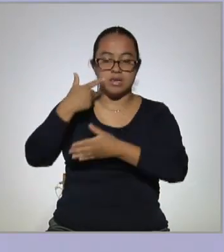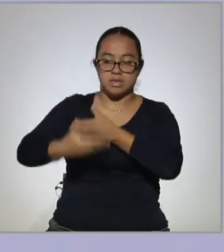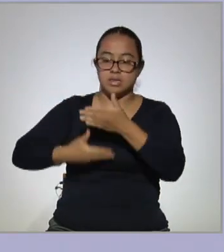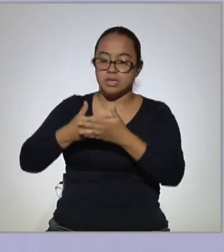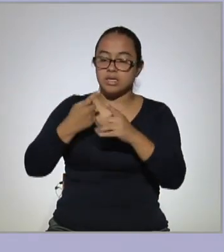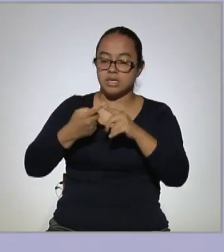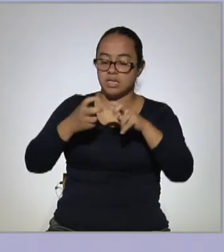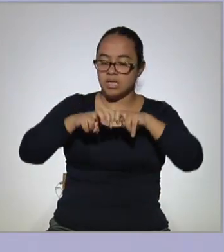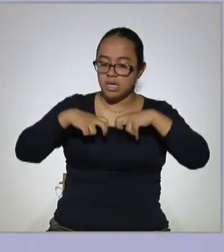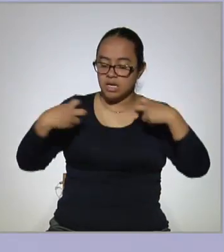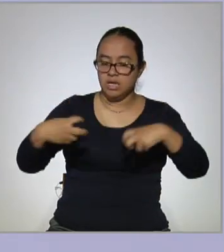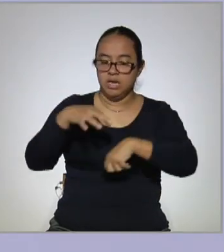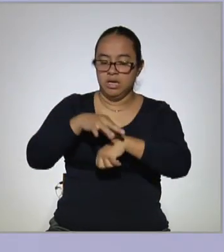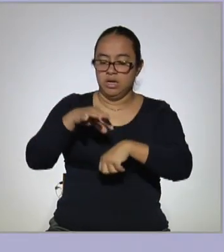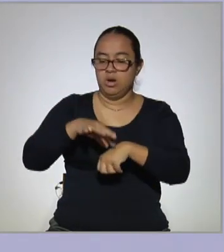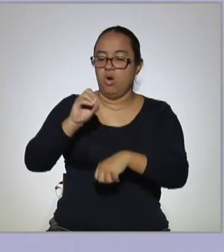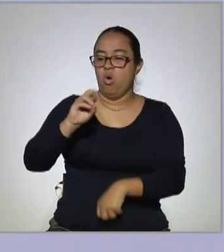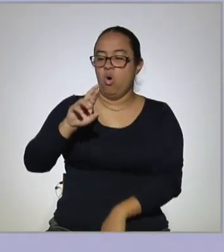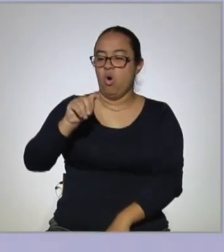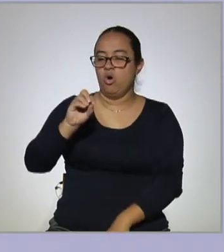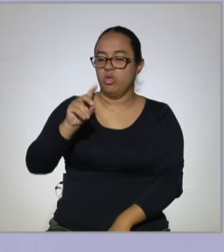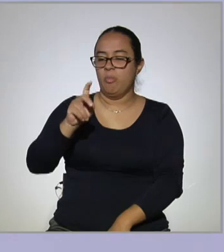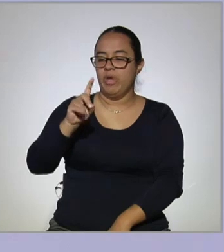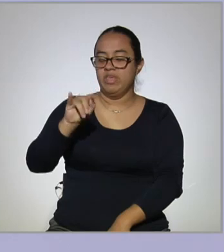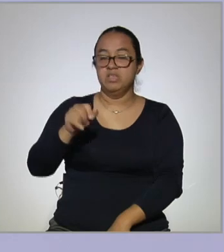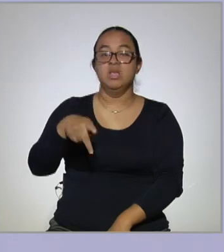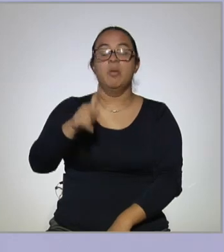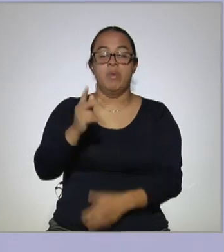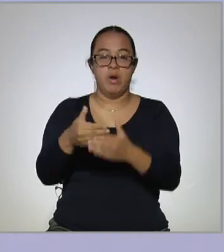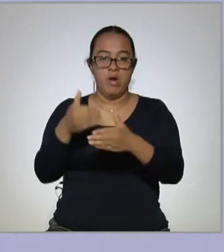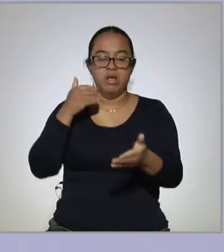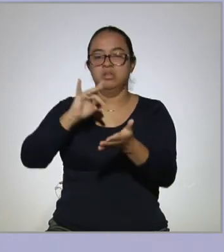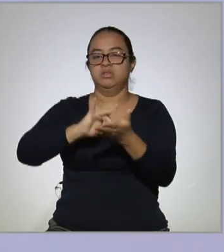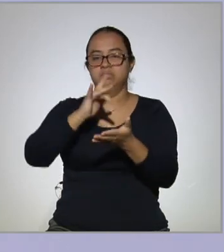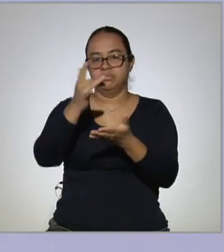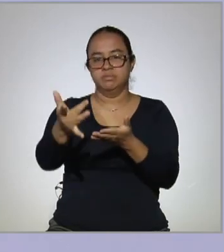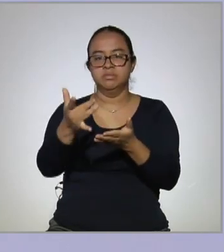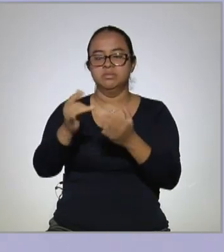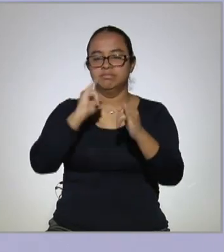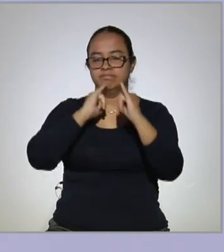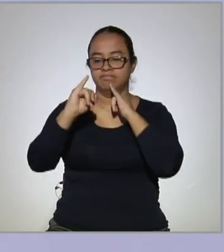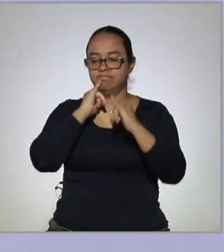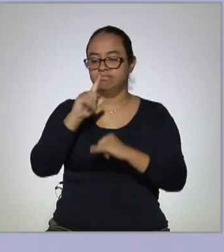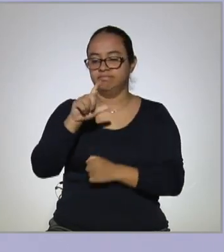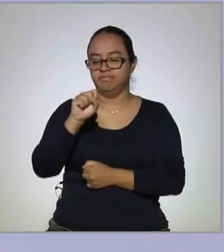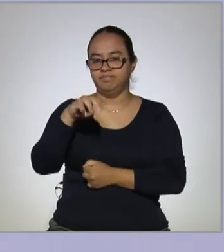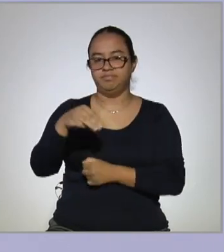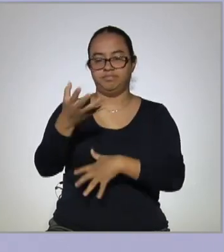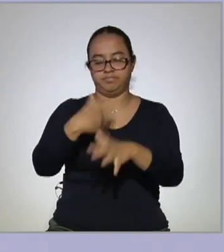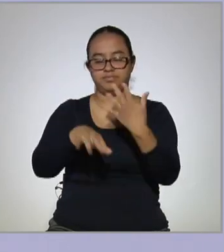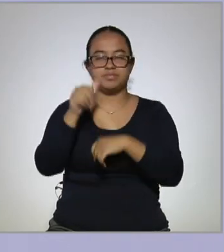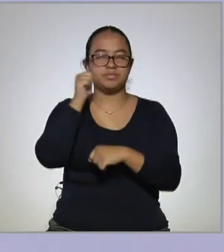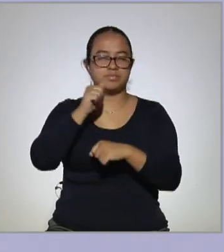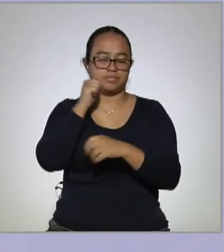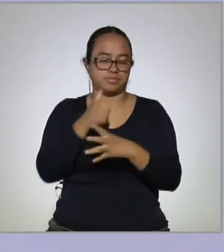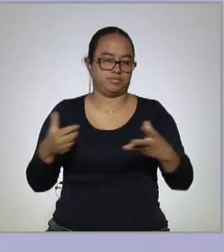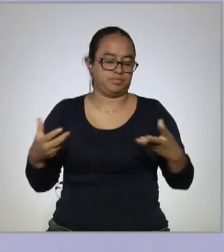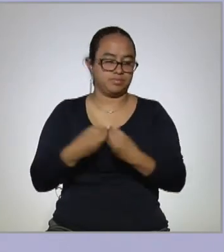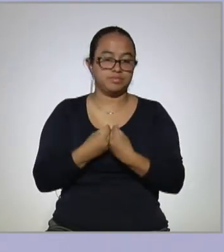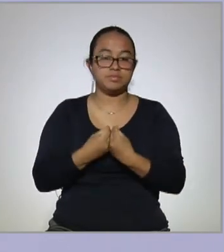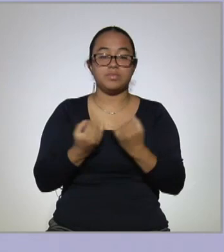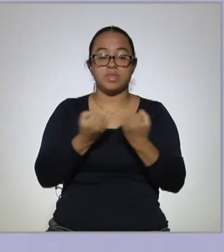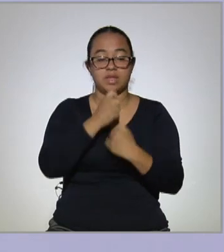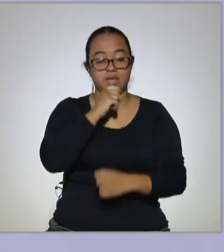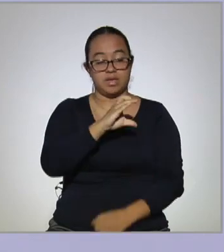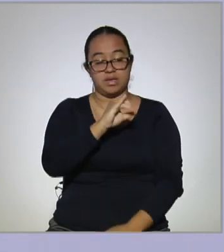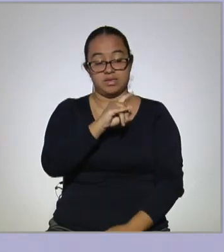a los ortopedistas que nos acompañan el día de hoy, pero antes que nada quiero dar un agradecimiento a nuestras intérpretes de lengua de señas que siempre están con nosotros y